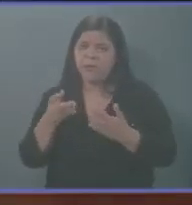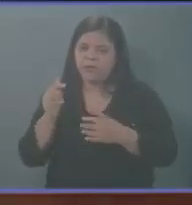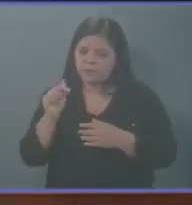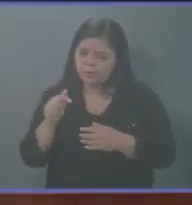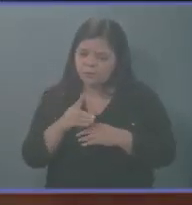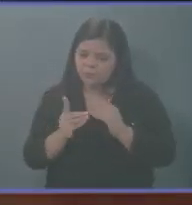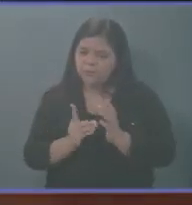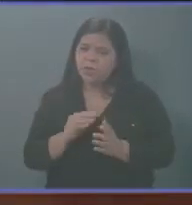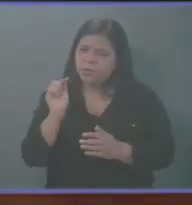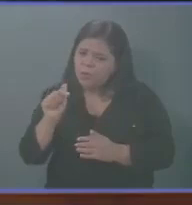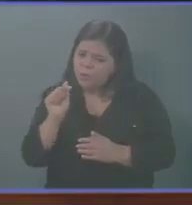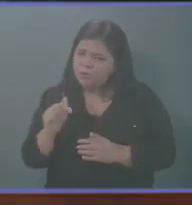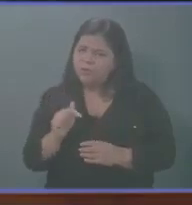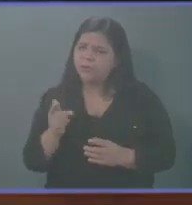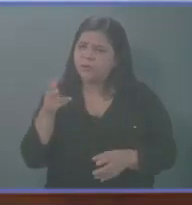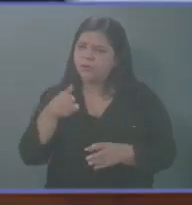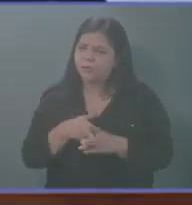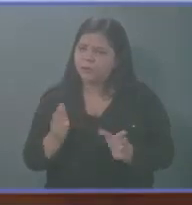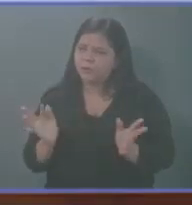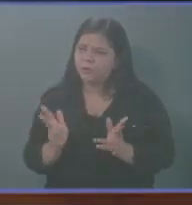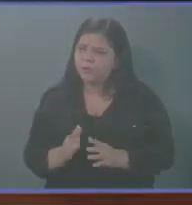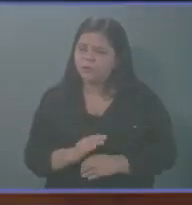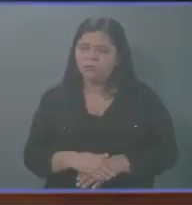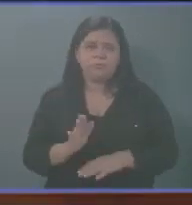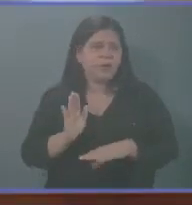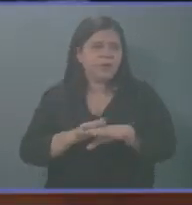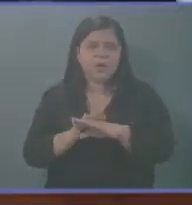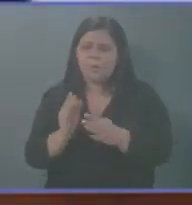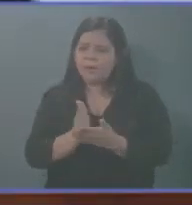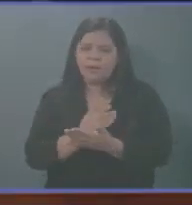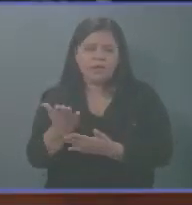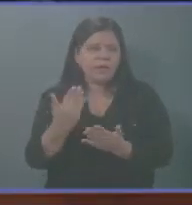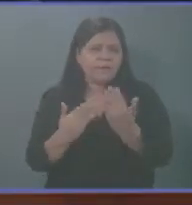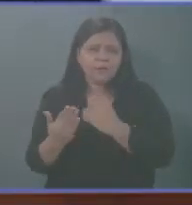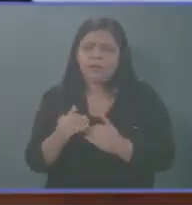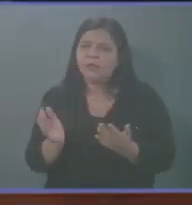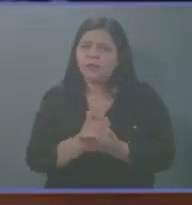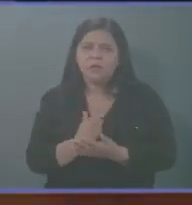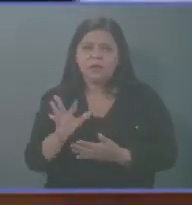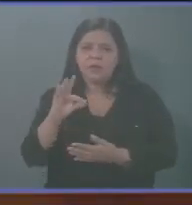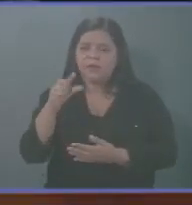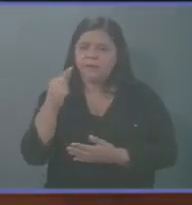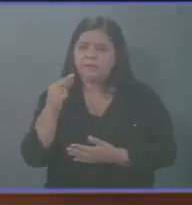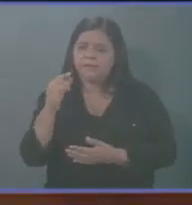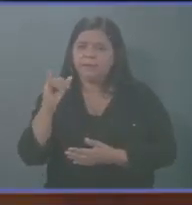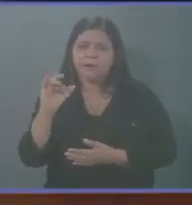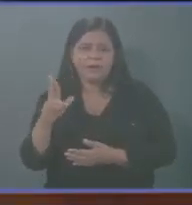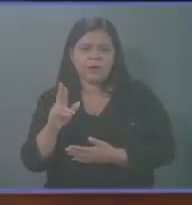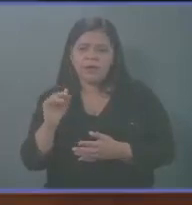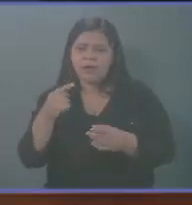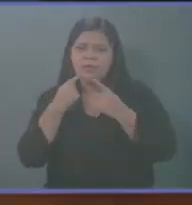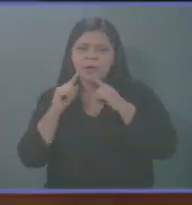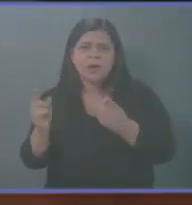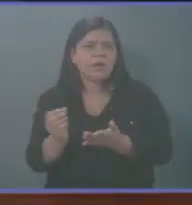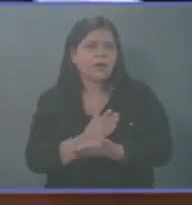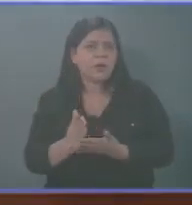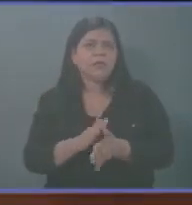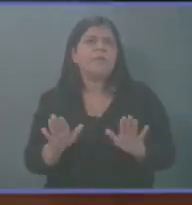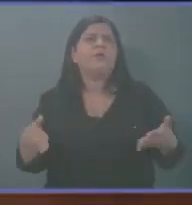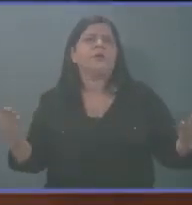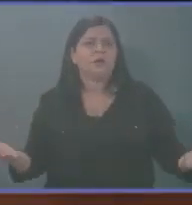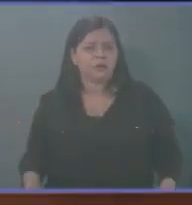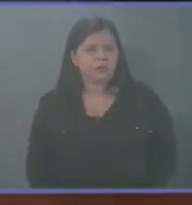estuvieron. ¿Y por qué a ellos no se les llamó? ¿Por qué a ellos la fiscalía no les tomó declaración? ¿Por qué